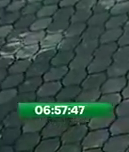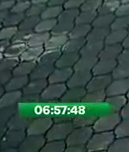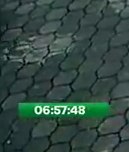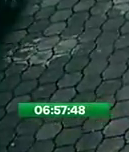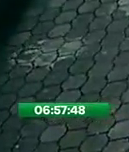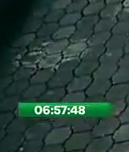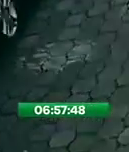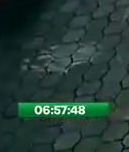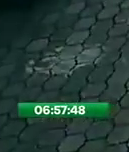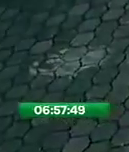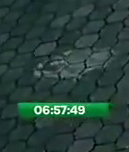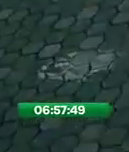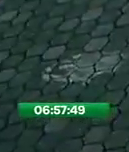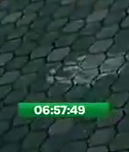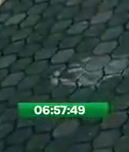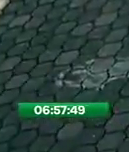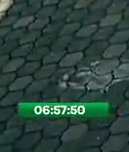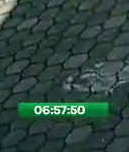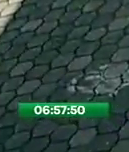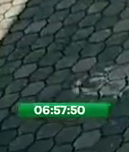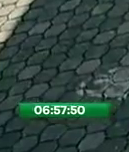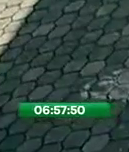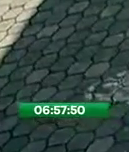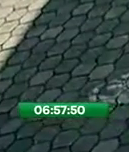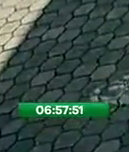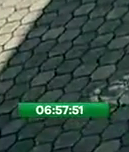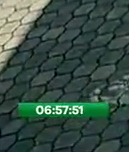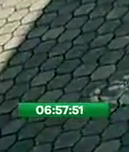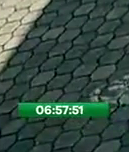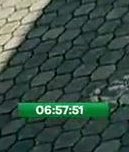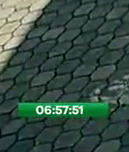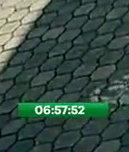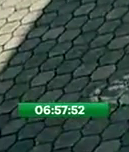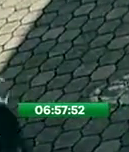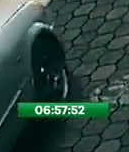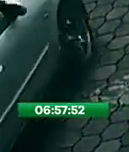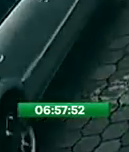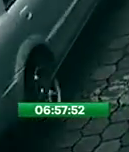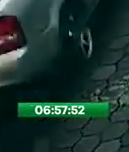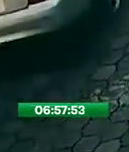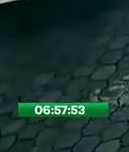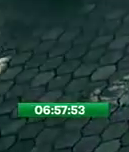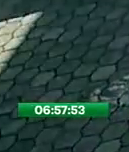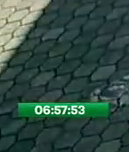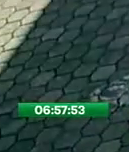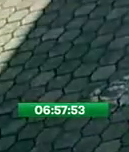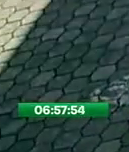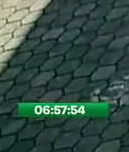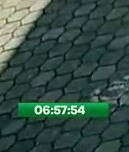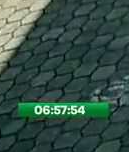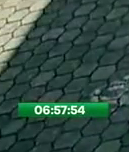acá. Ahora los teléfonos. Mira tú, se va, la ve. Vaya tranquila. El taxi se va,